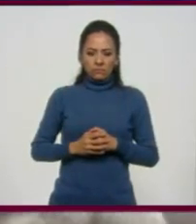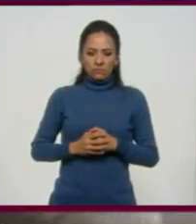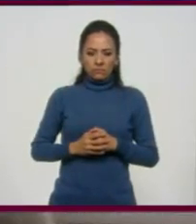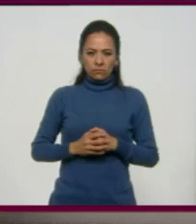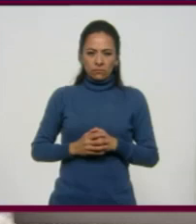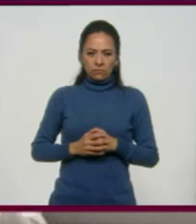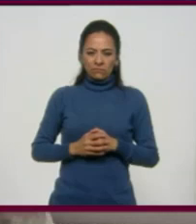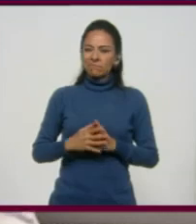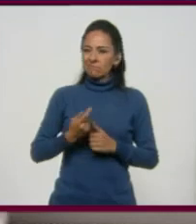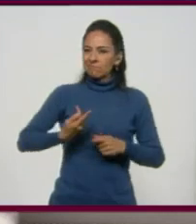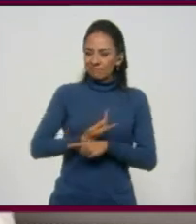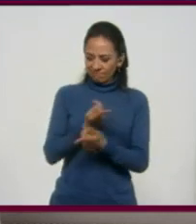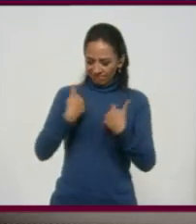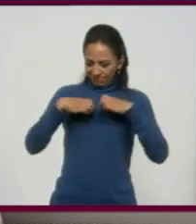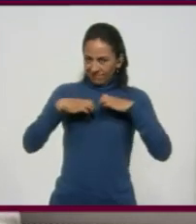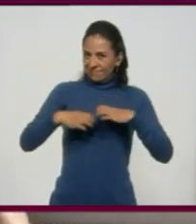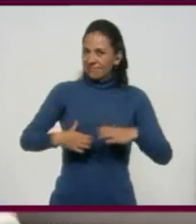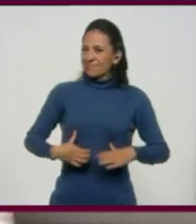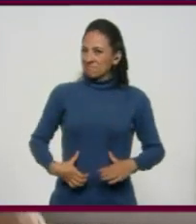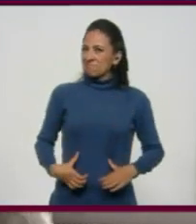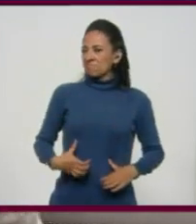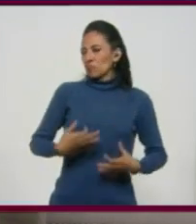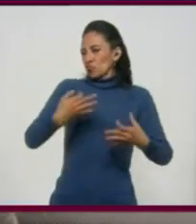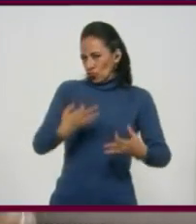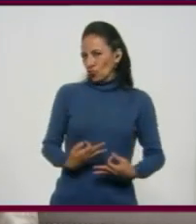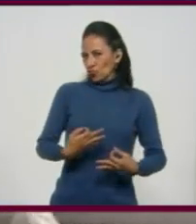Como este cuerpo que tiene un acento brasileño,